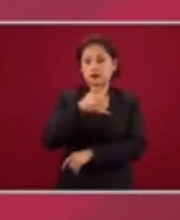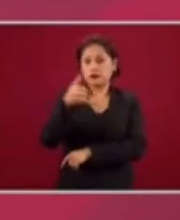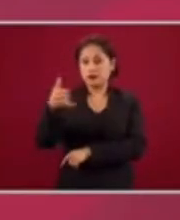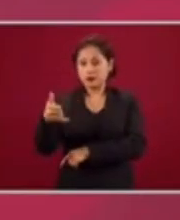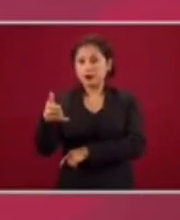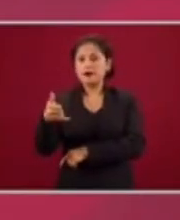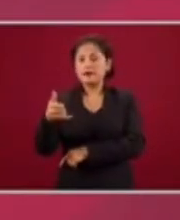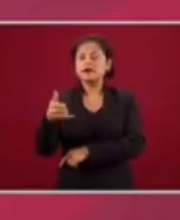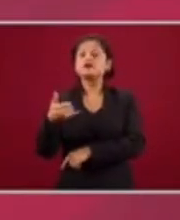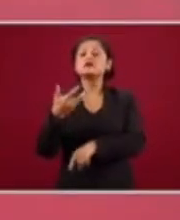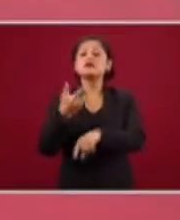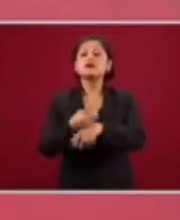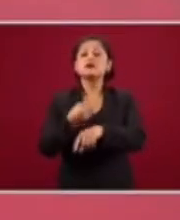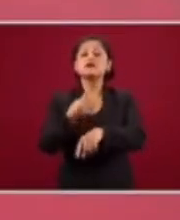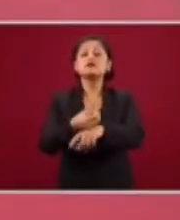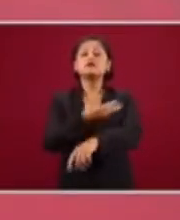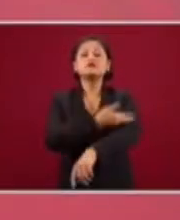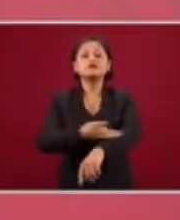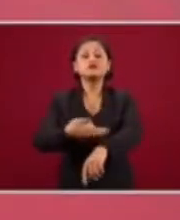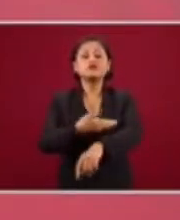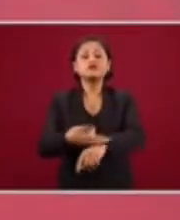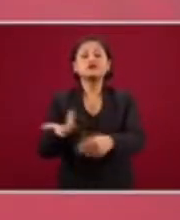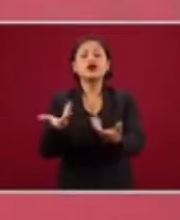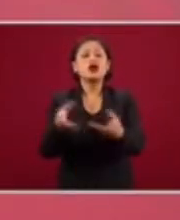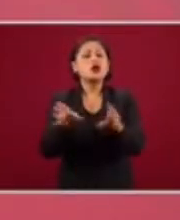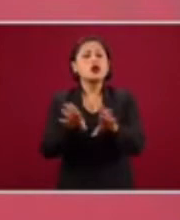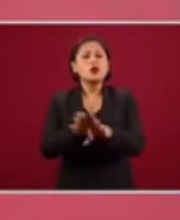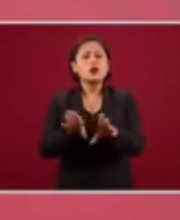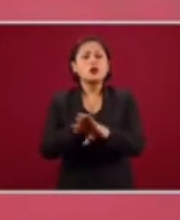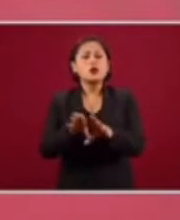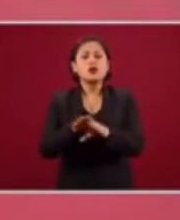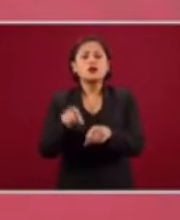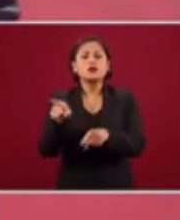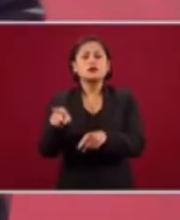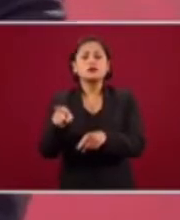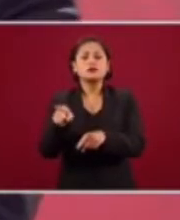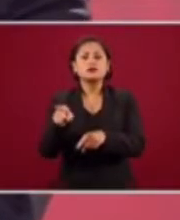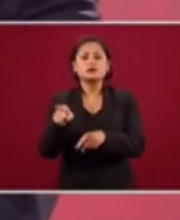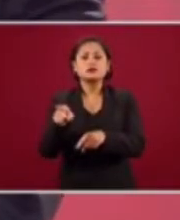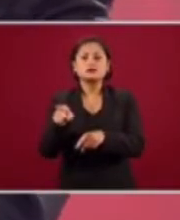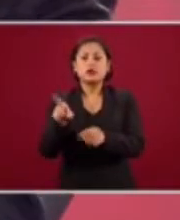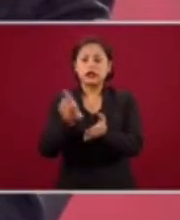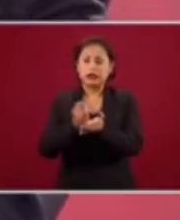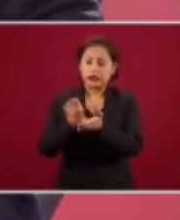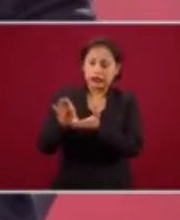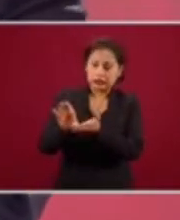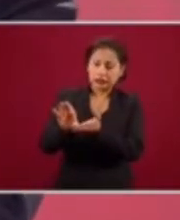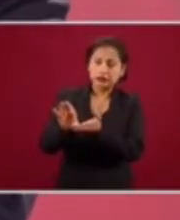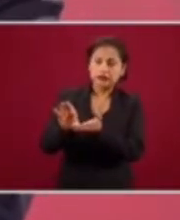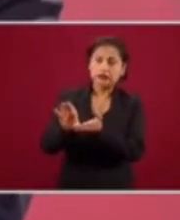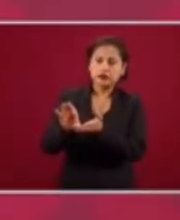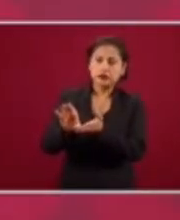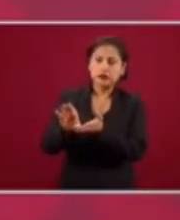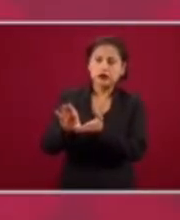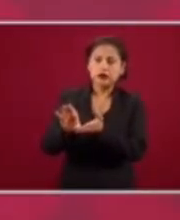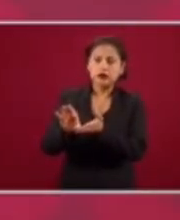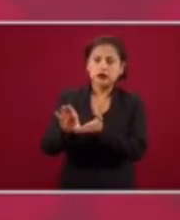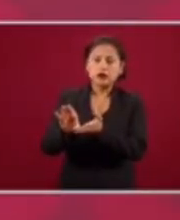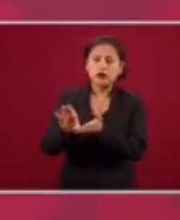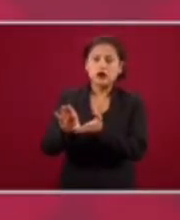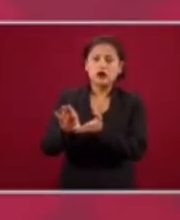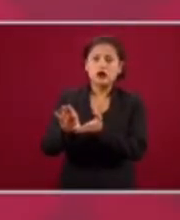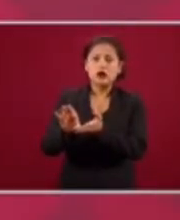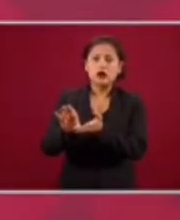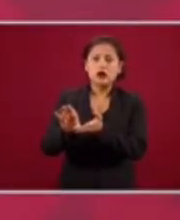para que se pueda avanzar, porque me decía la gente que pagaban